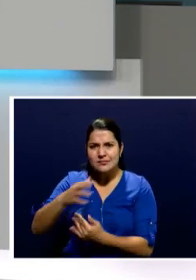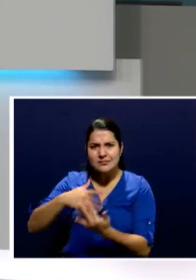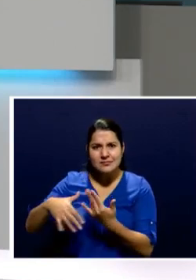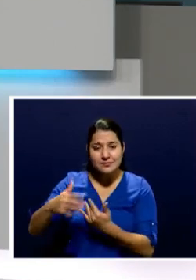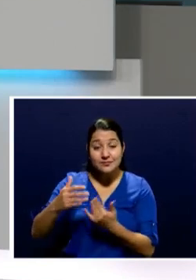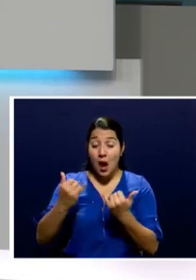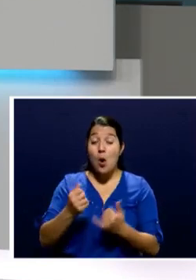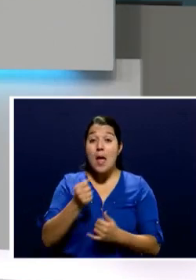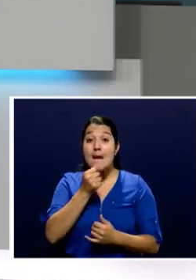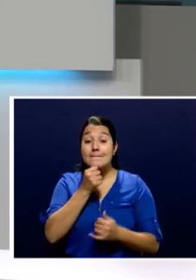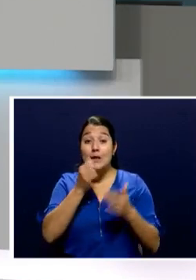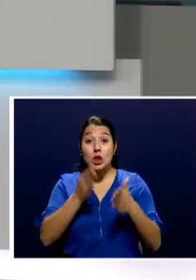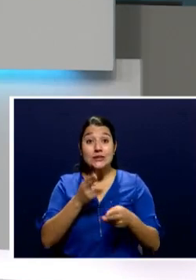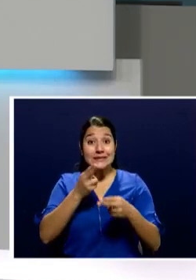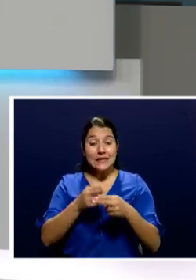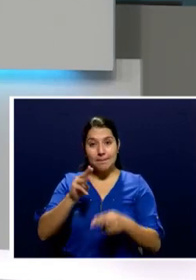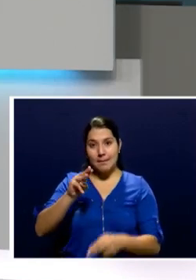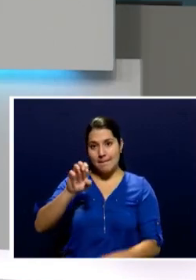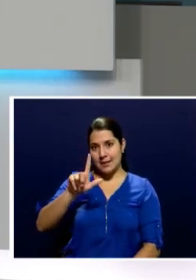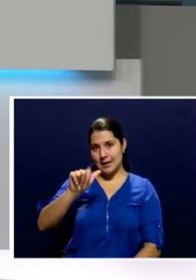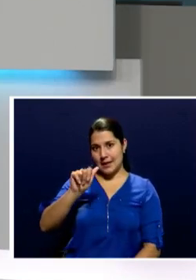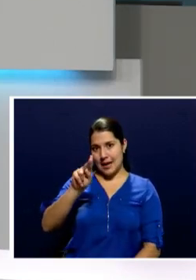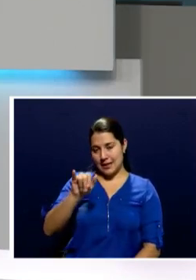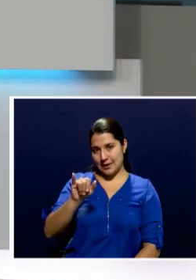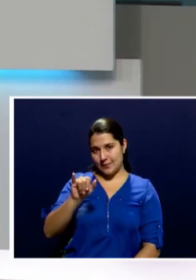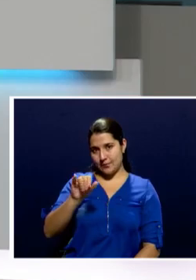periodista Melanie Corrales nos informa.